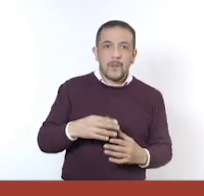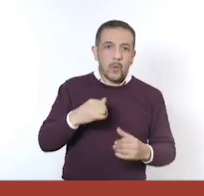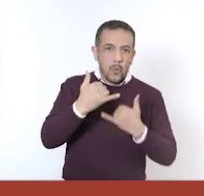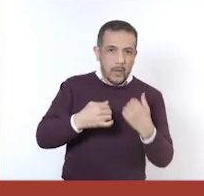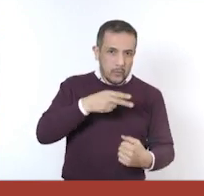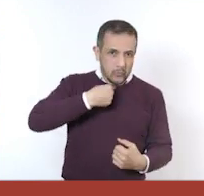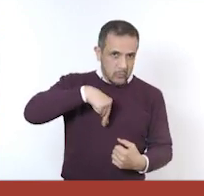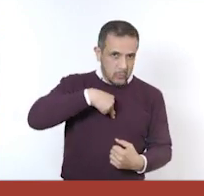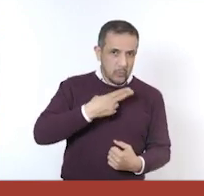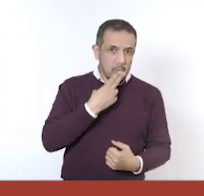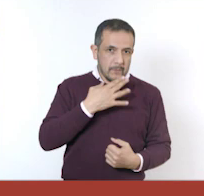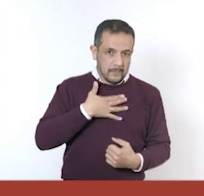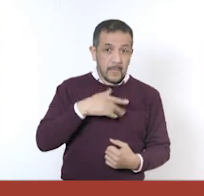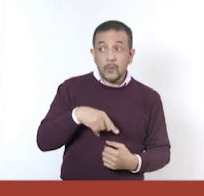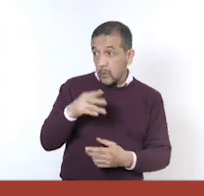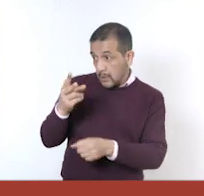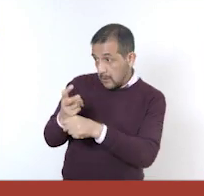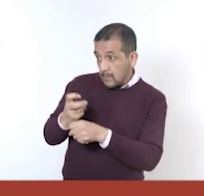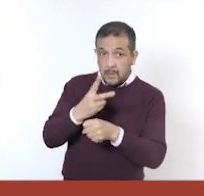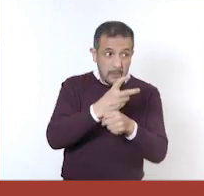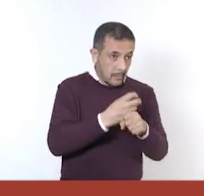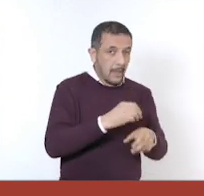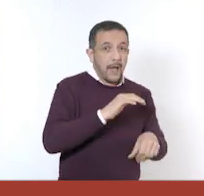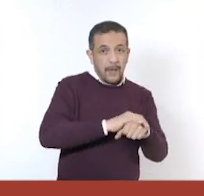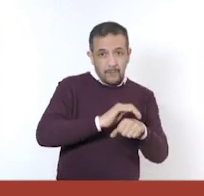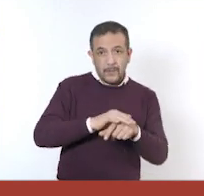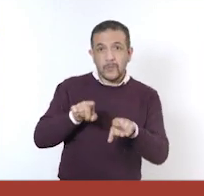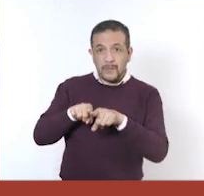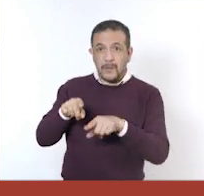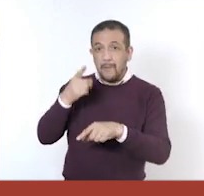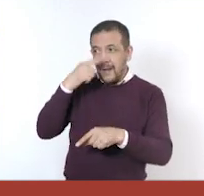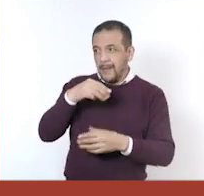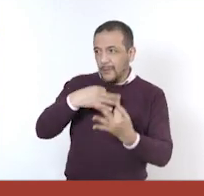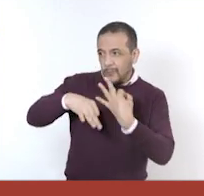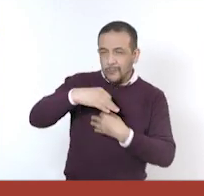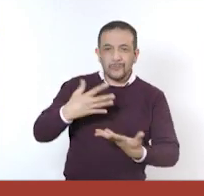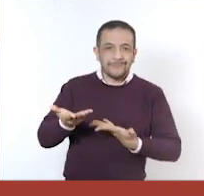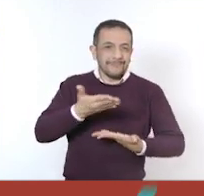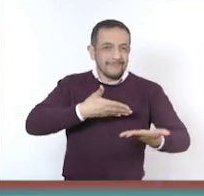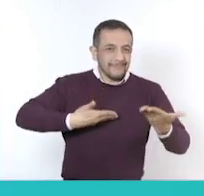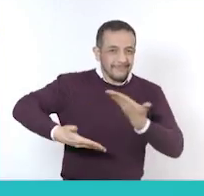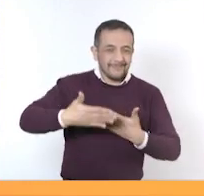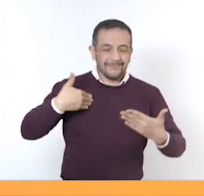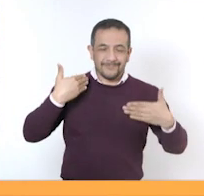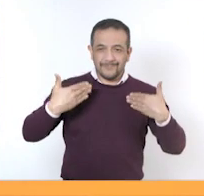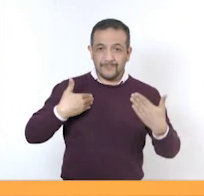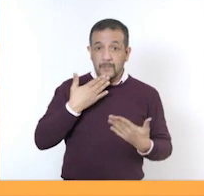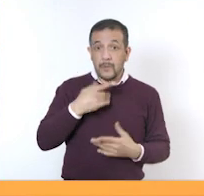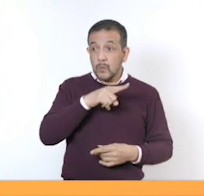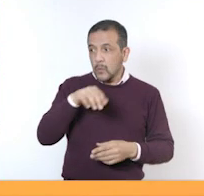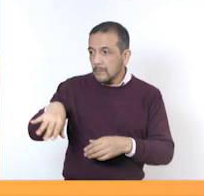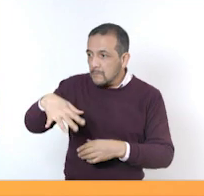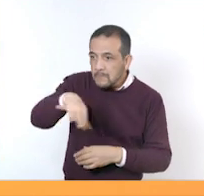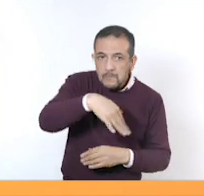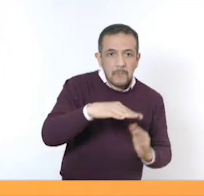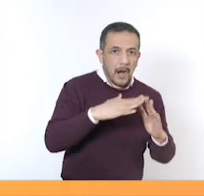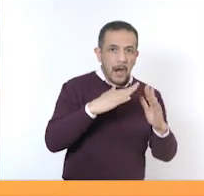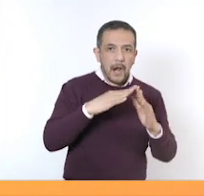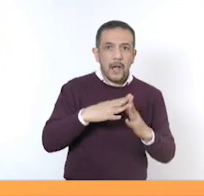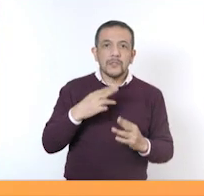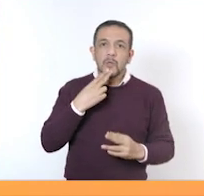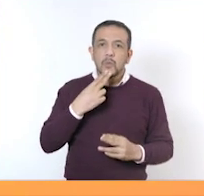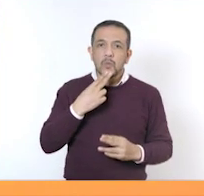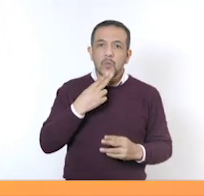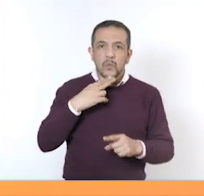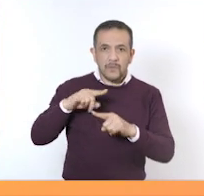propios juegos. Invita a tus papás, hermanos o amigos para que sea más divertido. Busca en tu casa materiales